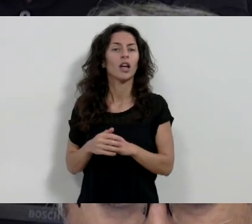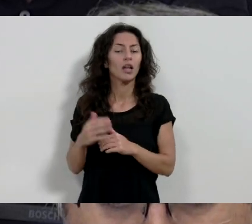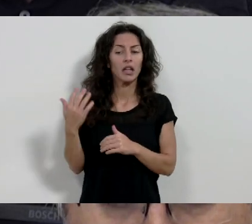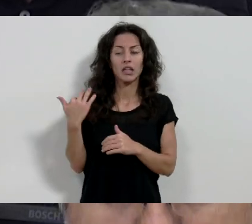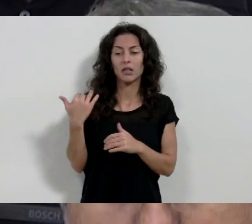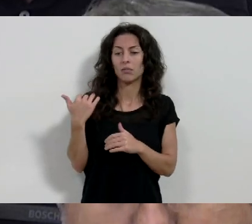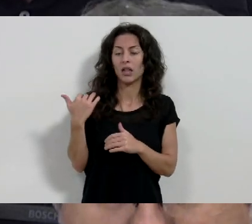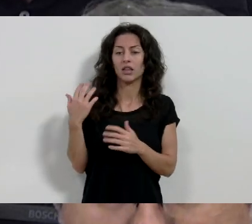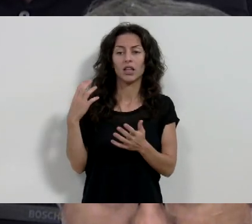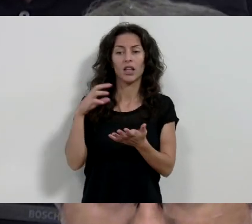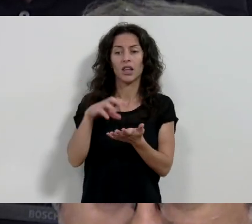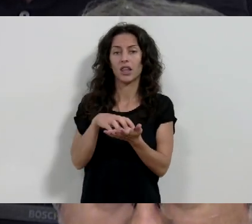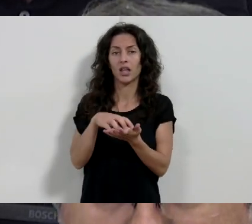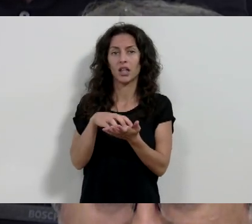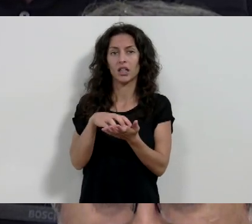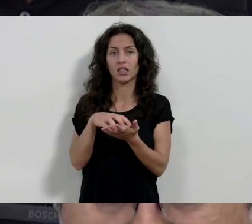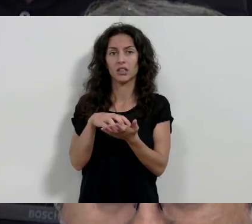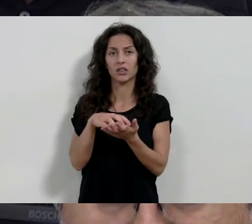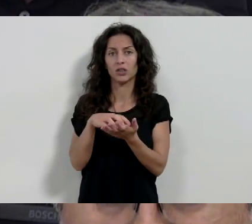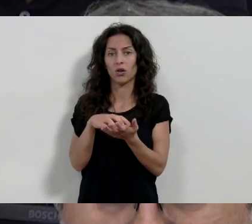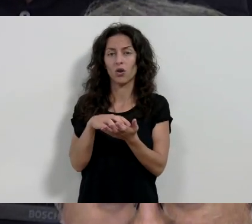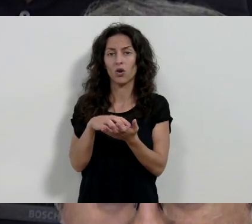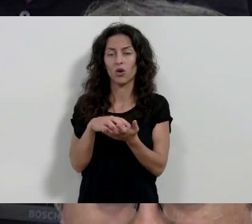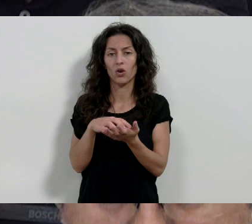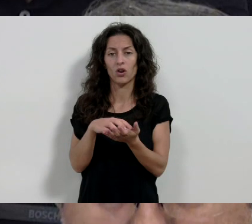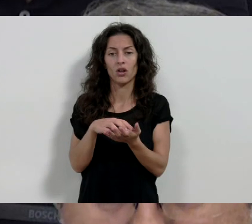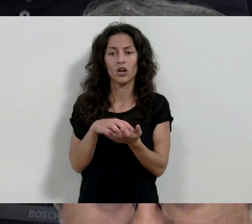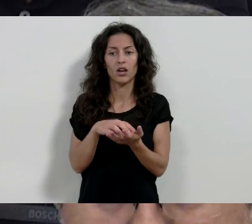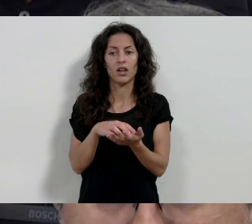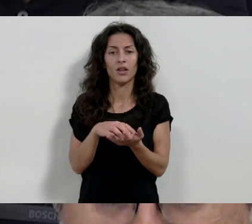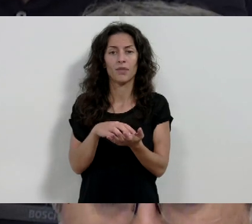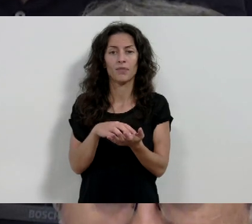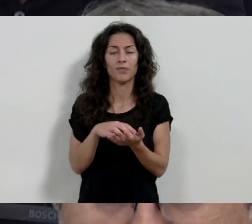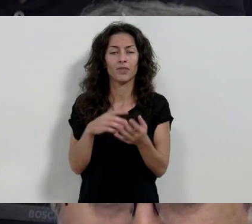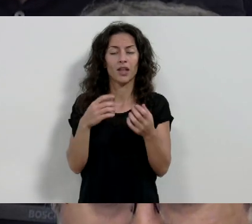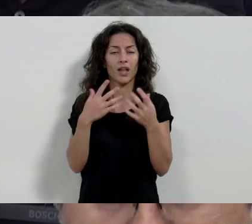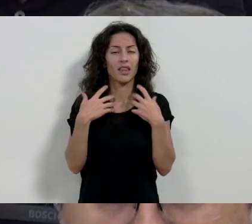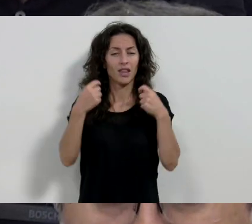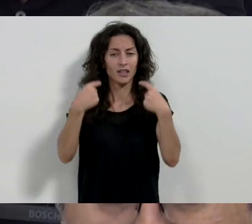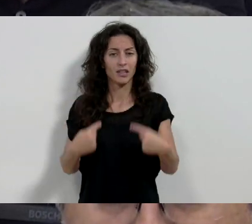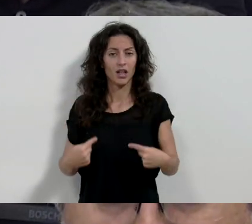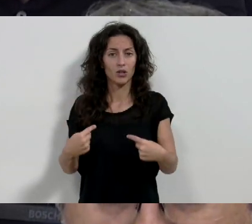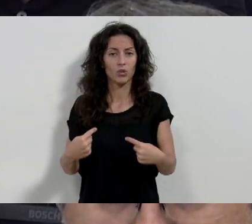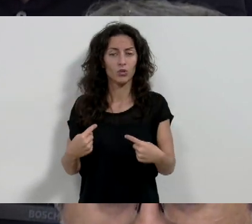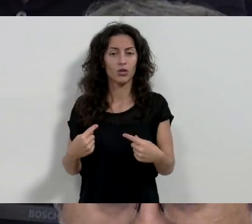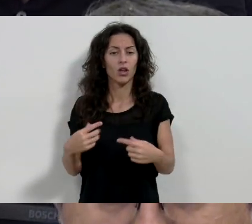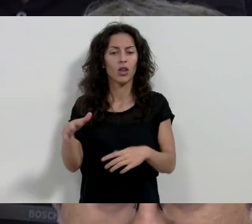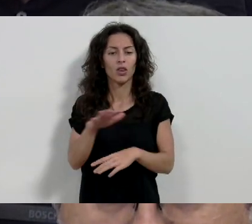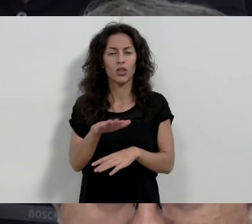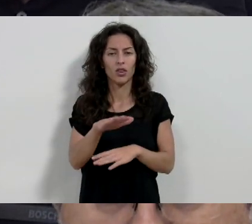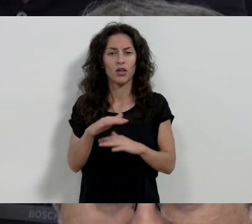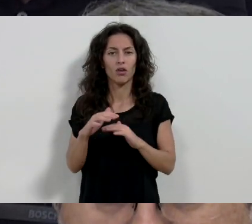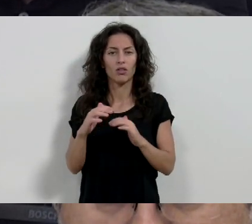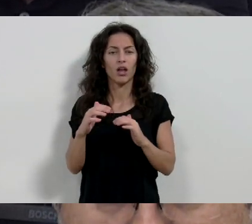Torreón, que ahí hicimos una actuación importante en retirar esas, esas pintadas. Como digo, se retiran de